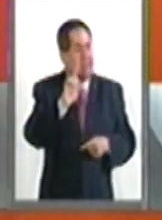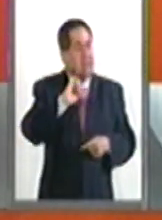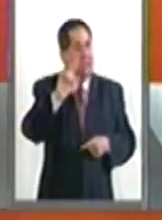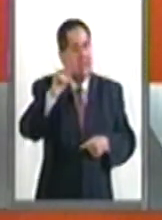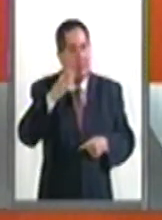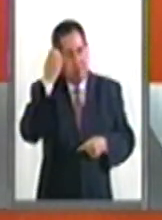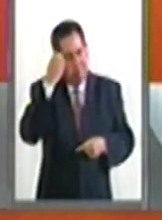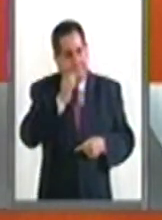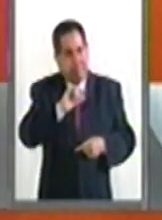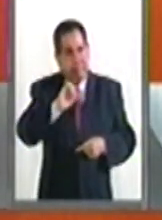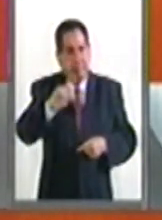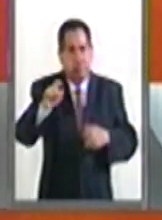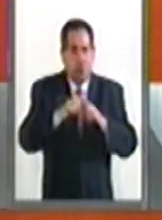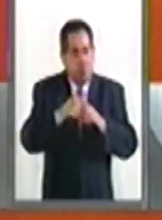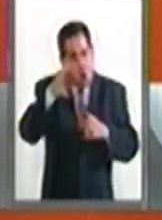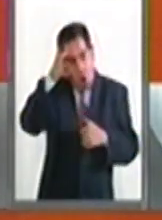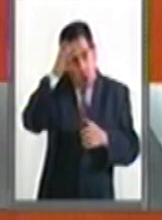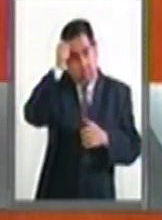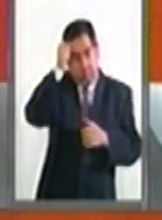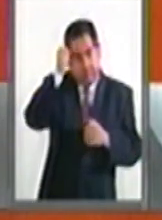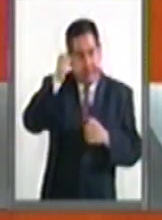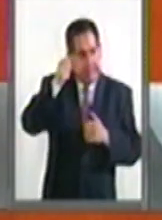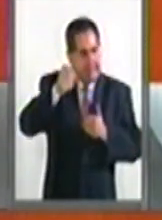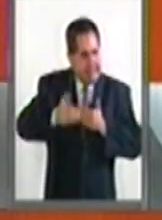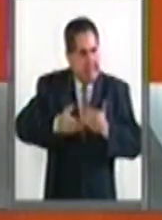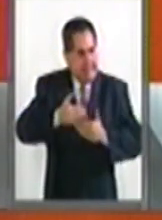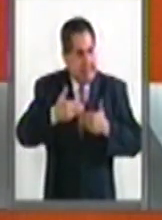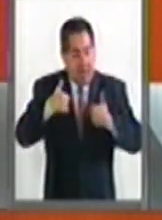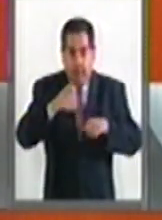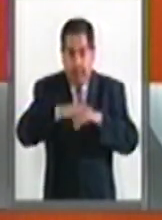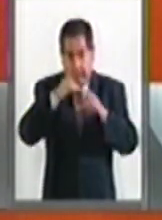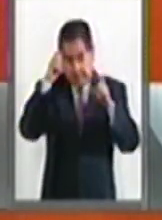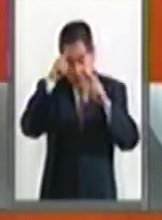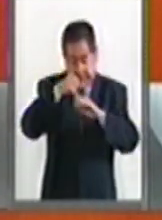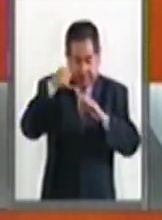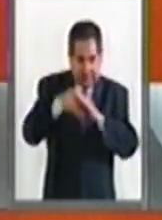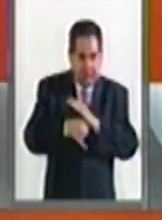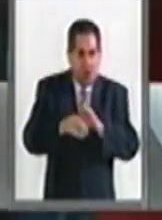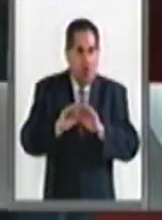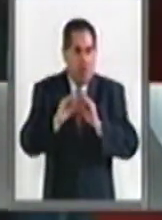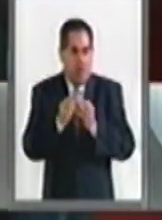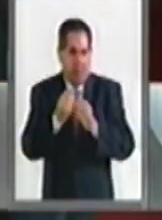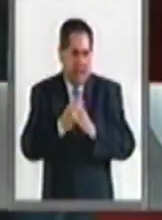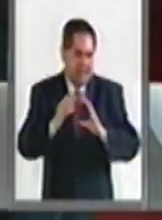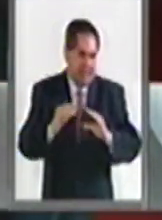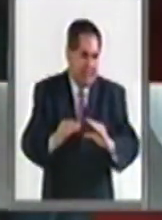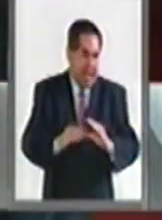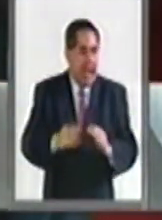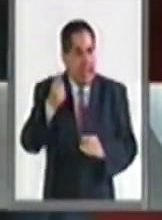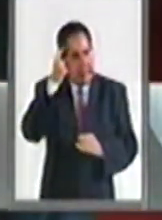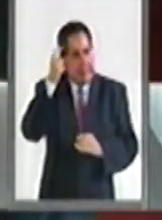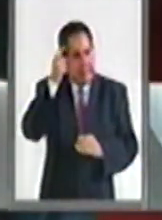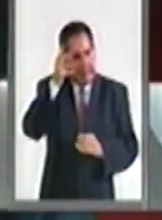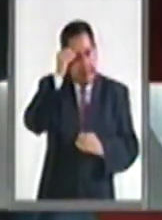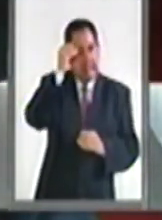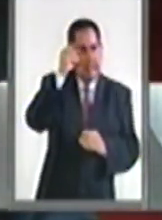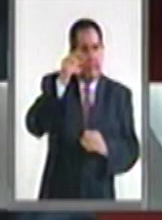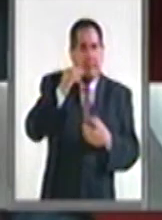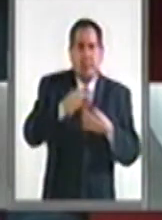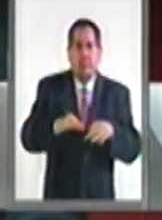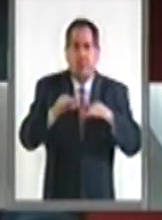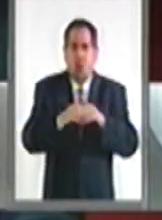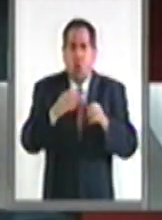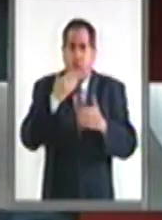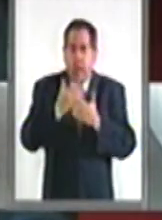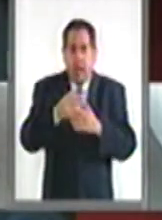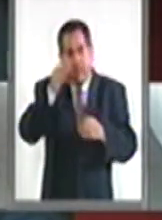materias que los procesos cognitivos complejos, los procesos pedagógicos, poseen una enorme calidad de recepción a través de